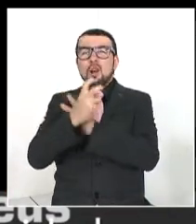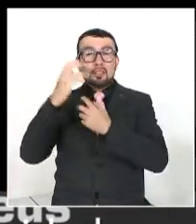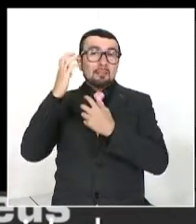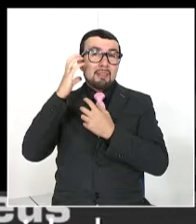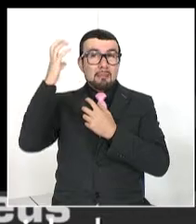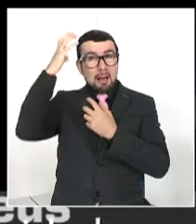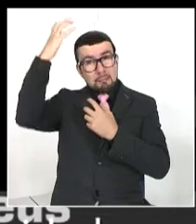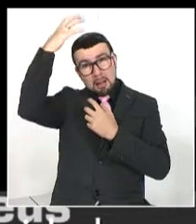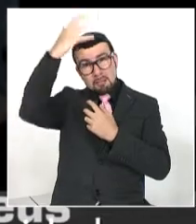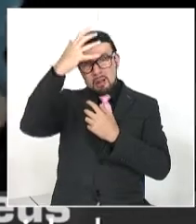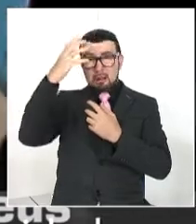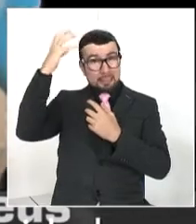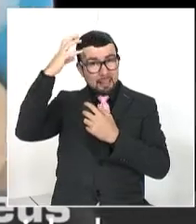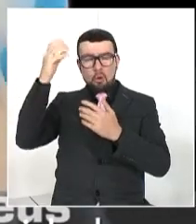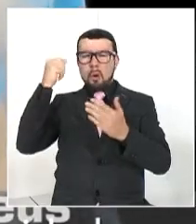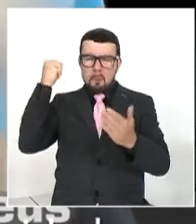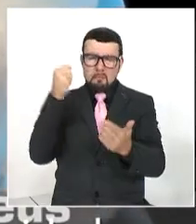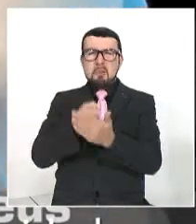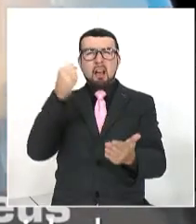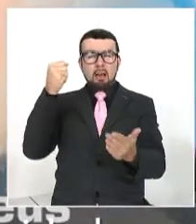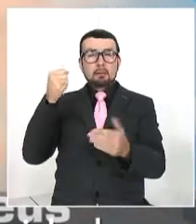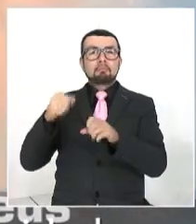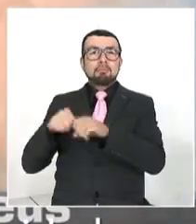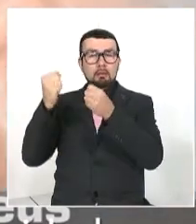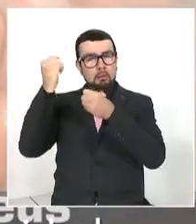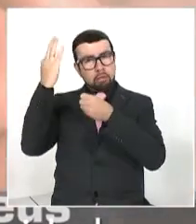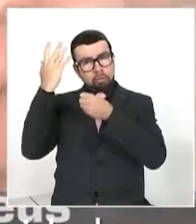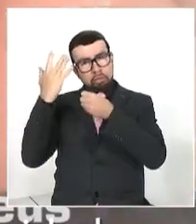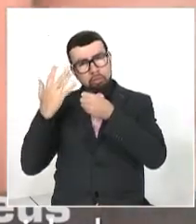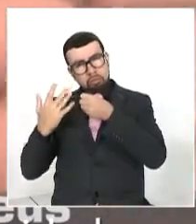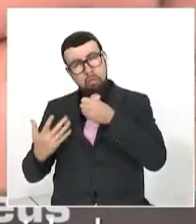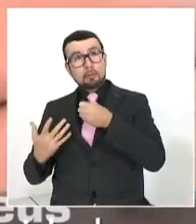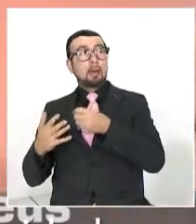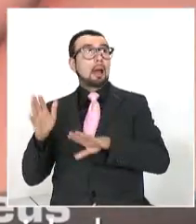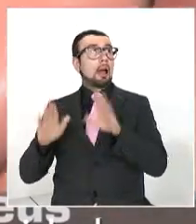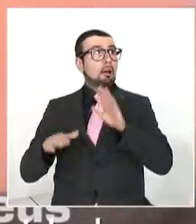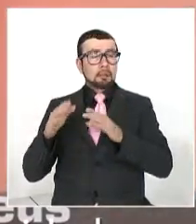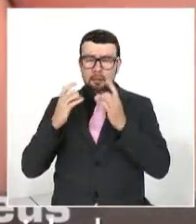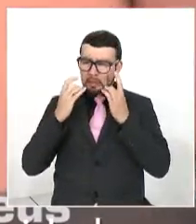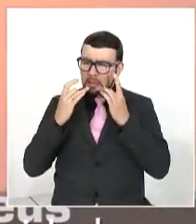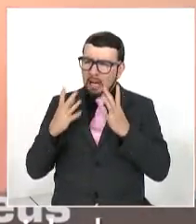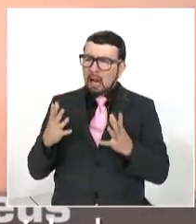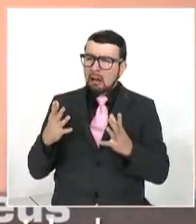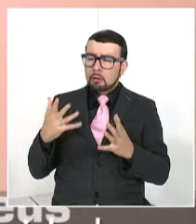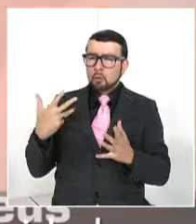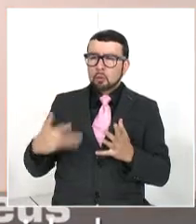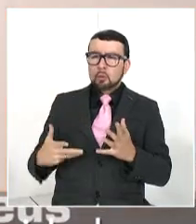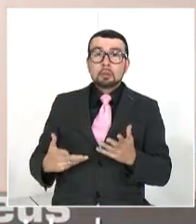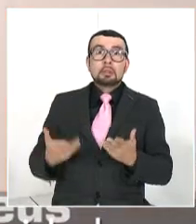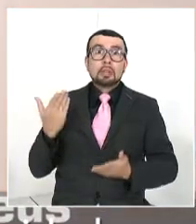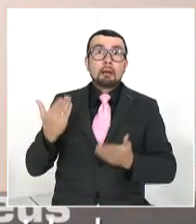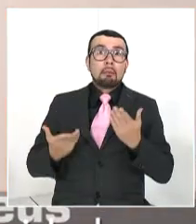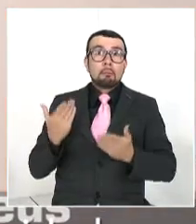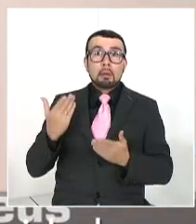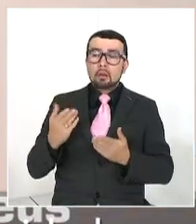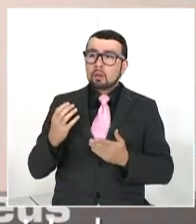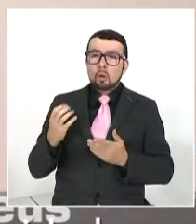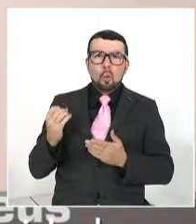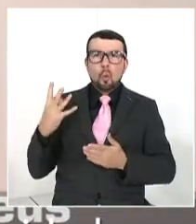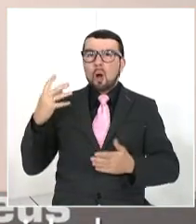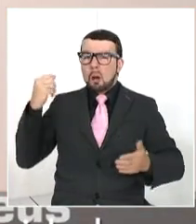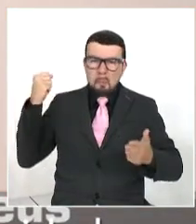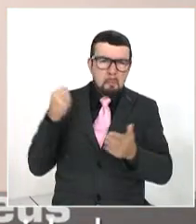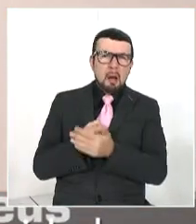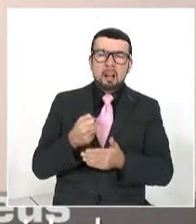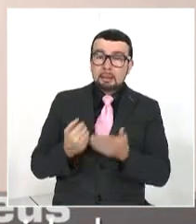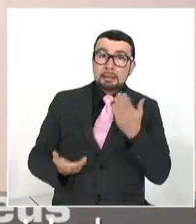Entonces se genera esa zona de lesión, que en muchos casos es muy delicada, y dependiendo del grado del impacto,